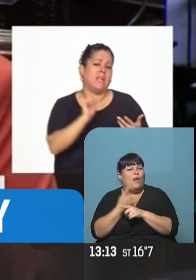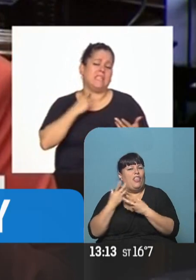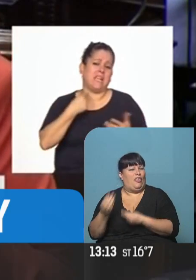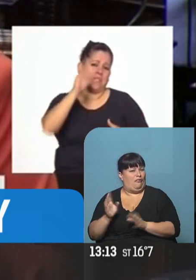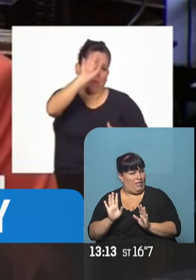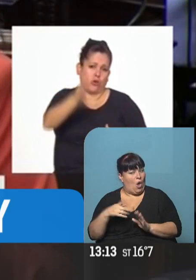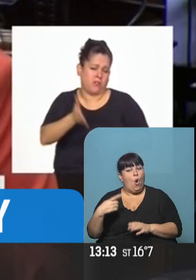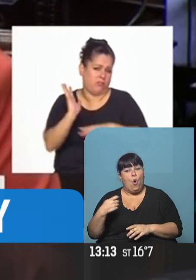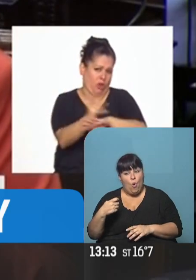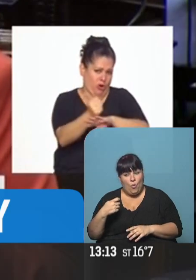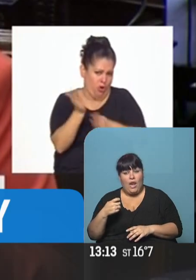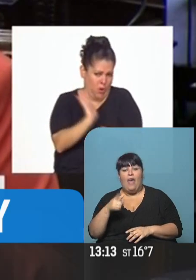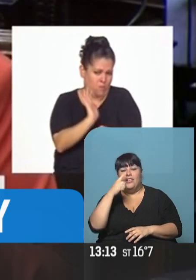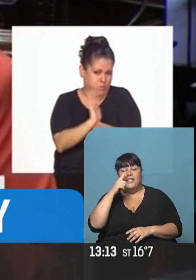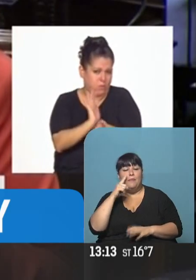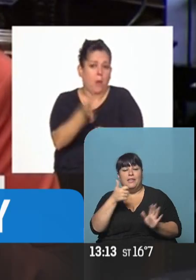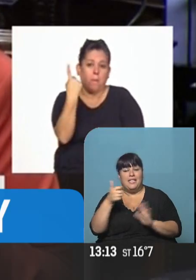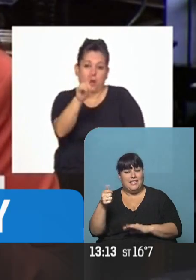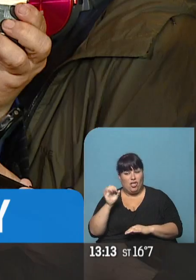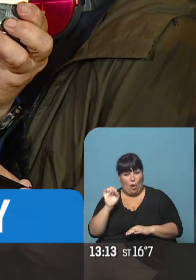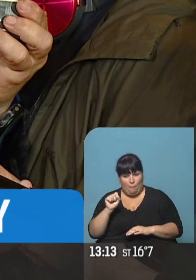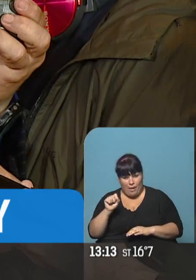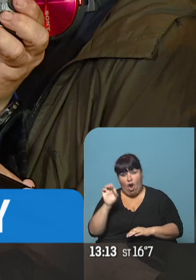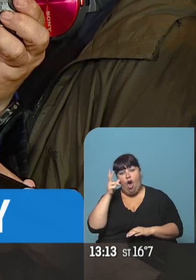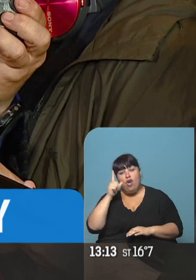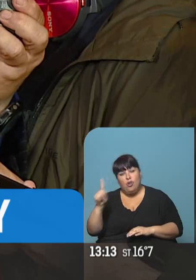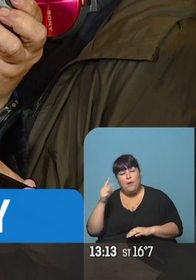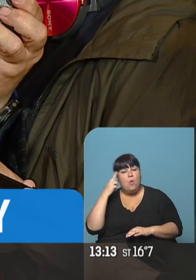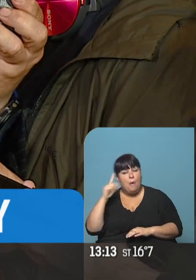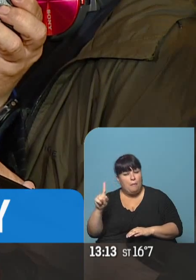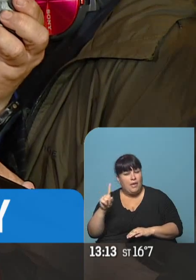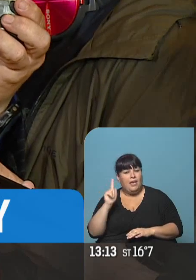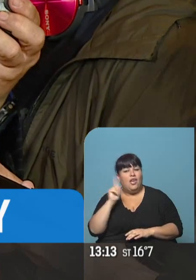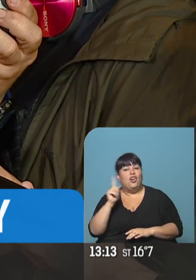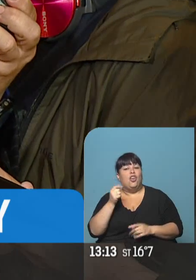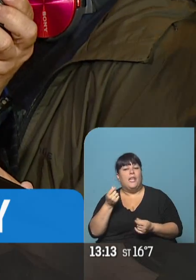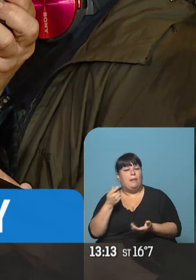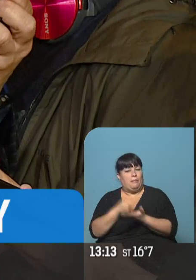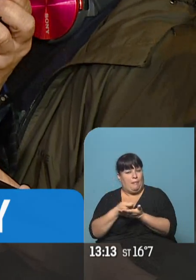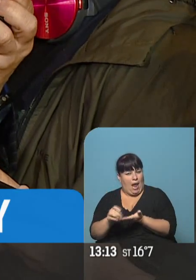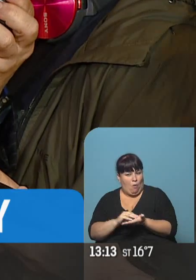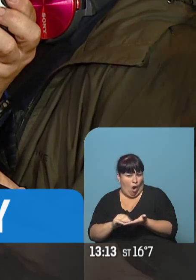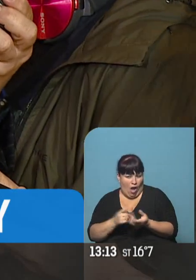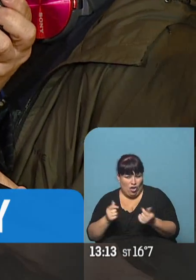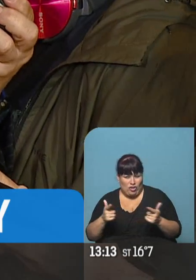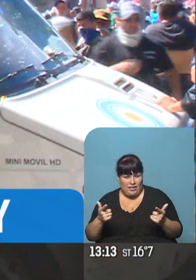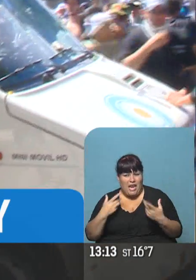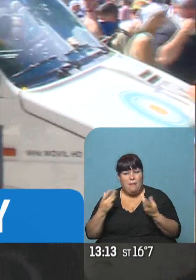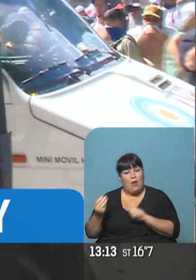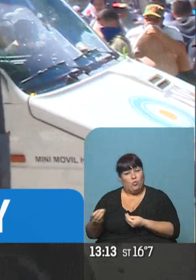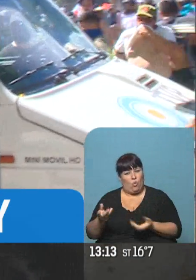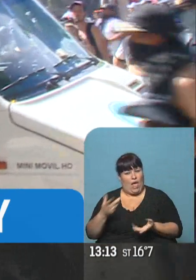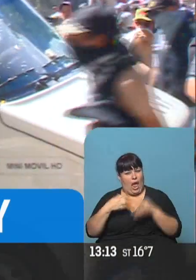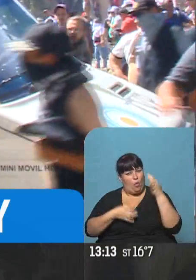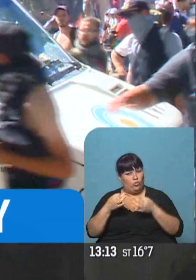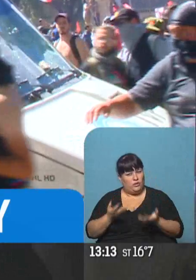defender, jubilado de 7.600 pesos o de 8.000 o de 9.000 no va a tener plata para pagarle a un abogado y poder defenderse ante